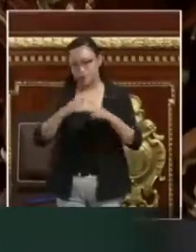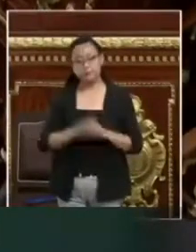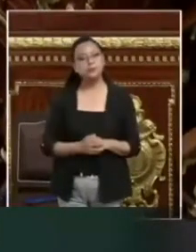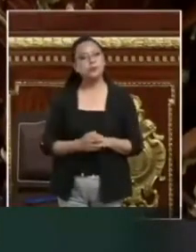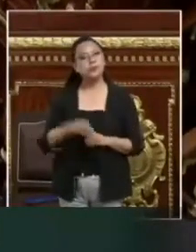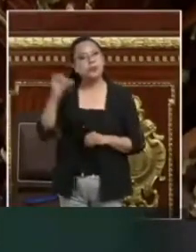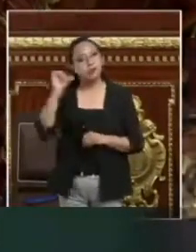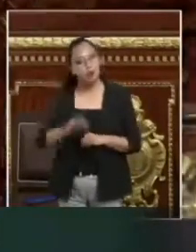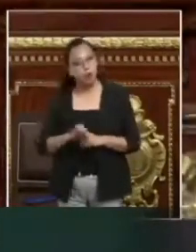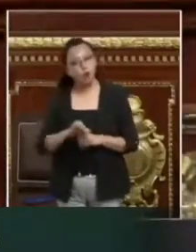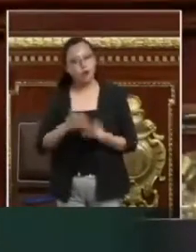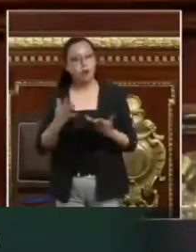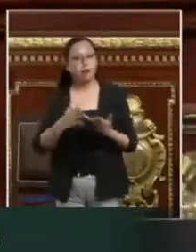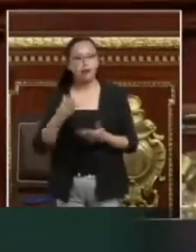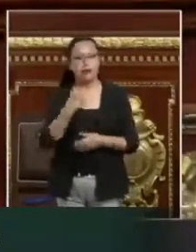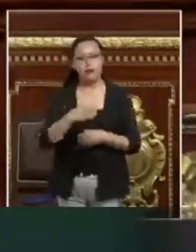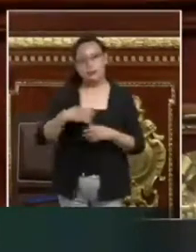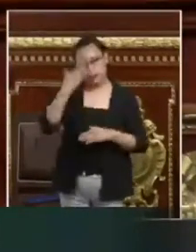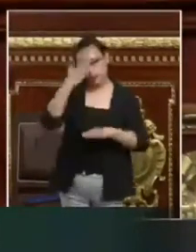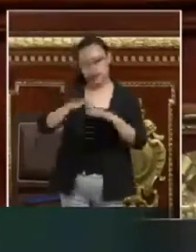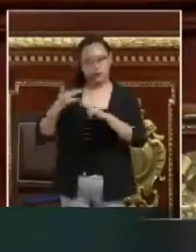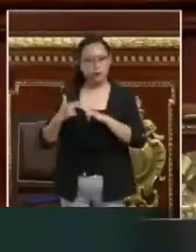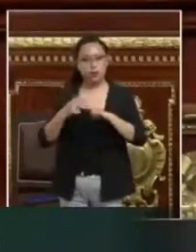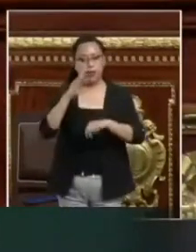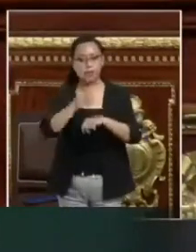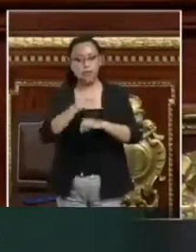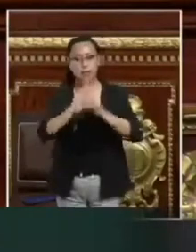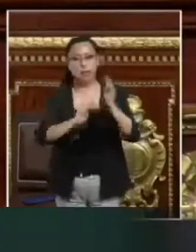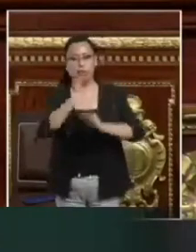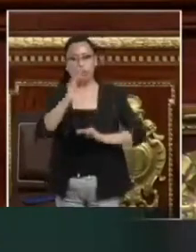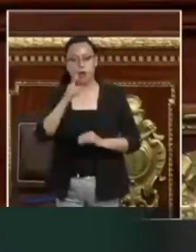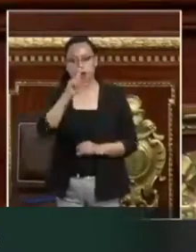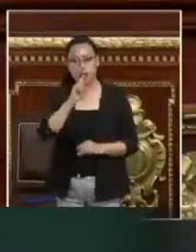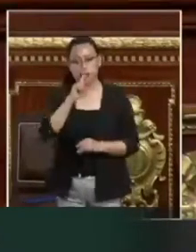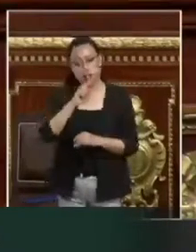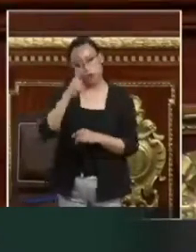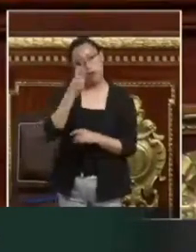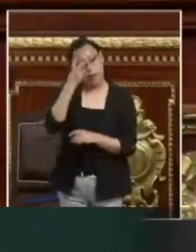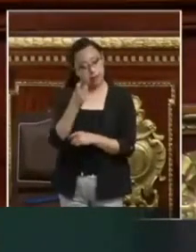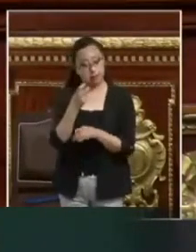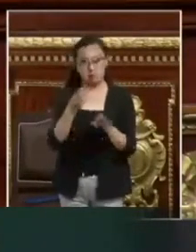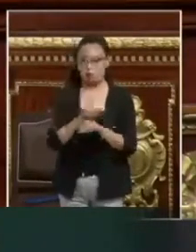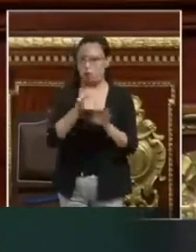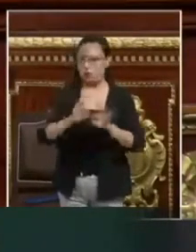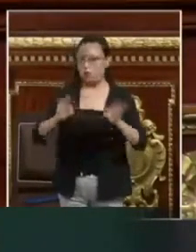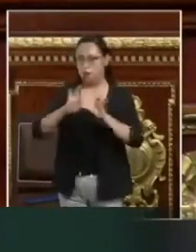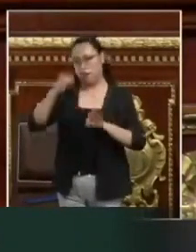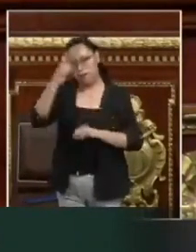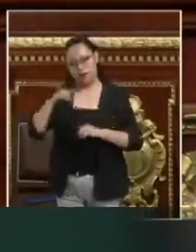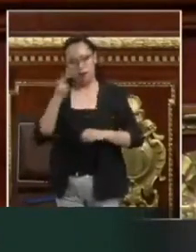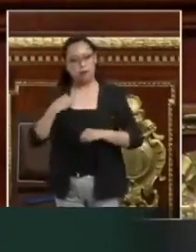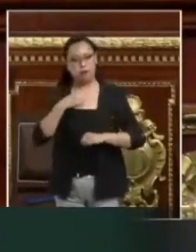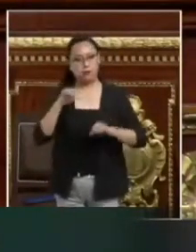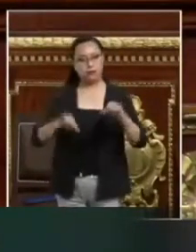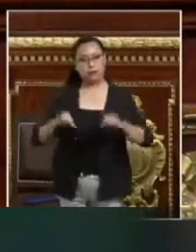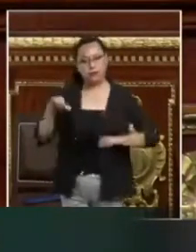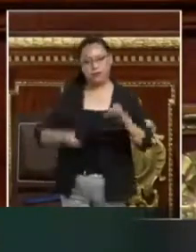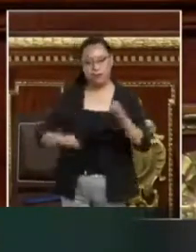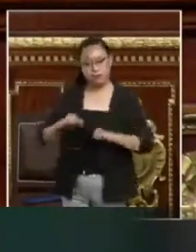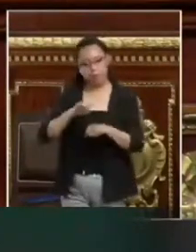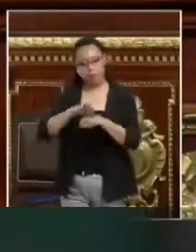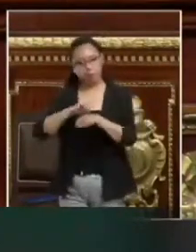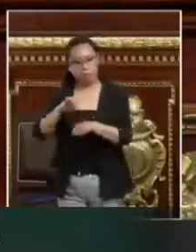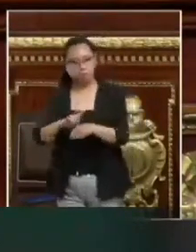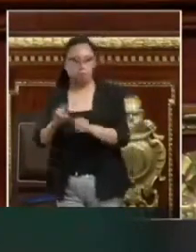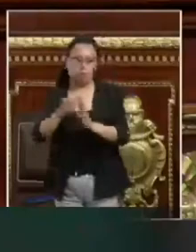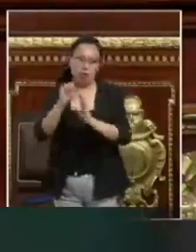los sistemas de captación pluvial, así como invitar a los particulares para que contribuyan de manera permanente al aprovechamiento del líquido. De